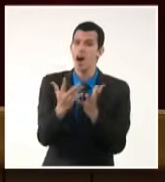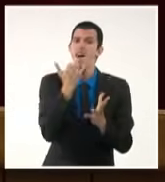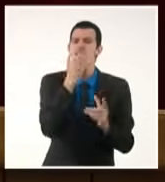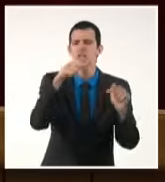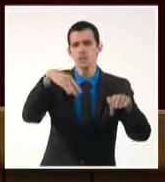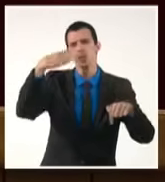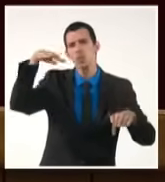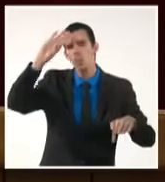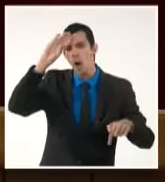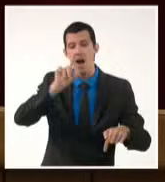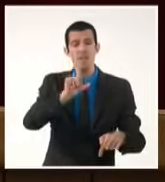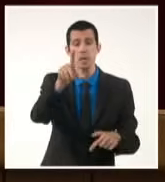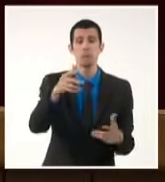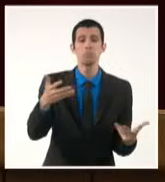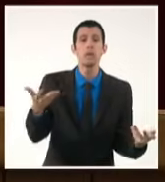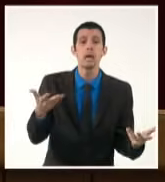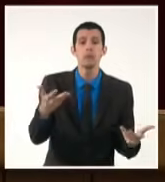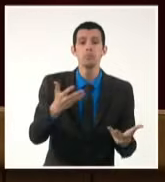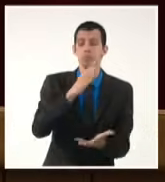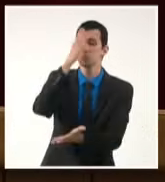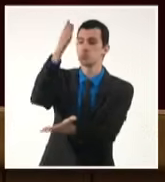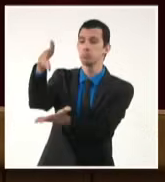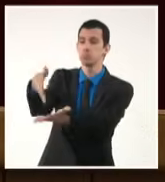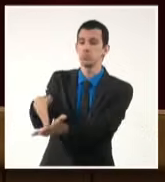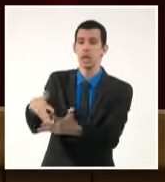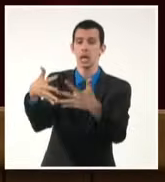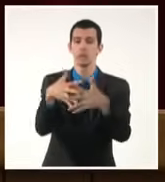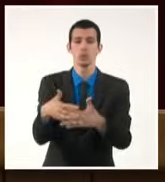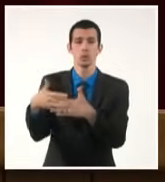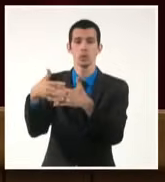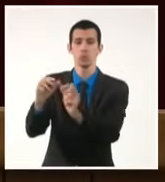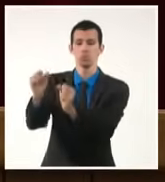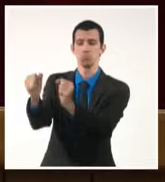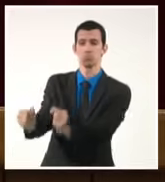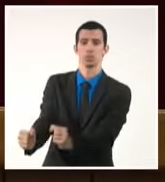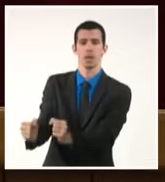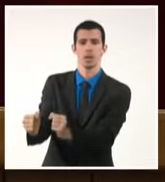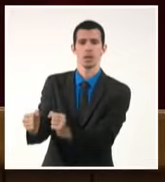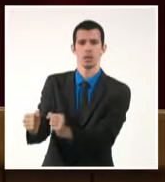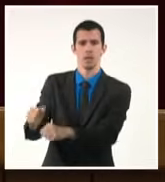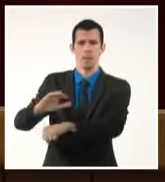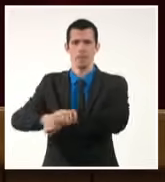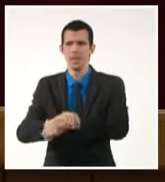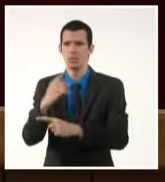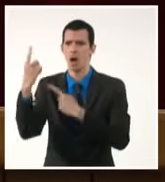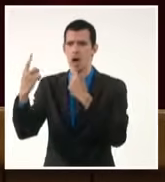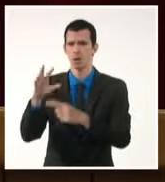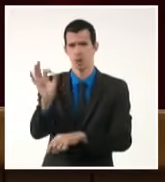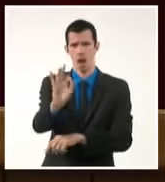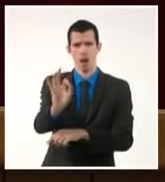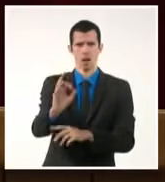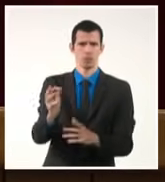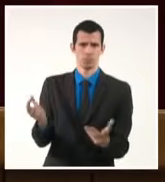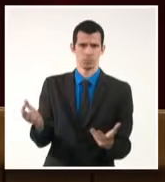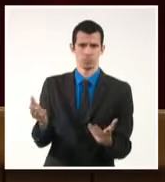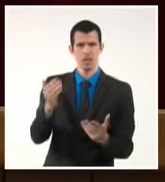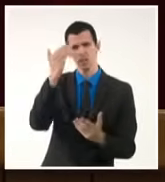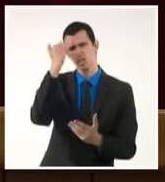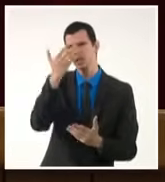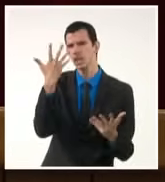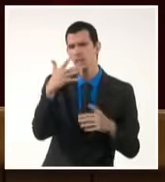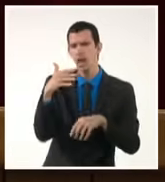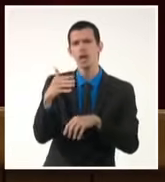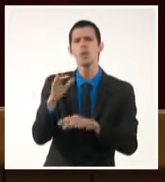las autoridades de ese país. No hay correspondencia, sino incoherencia en el discurso y